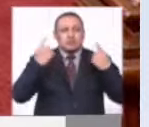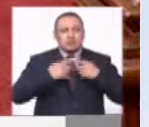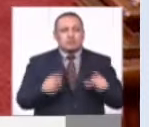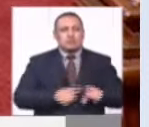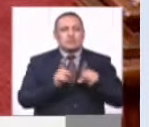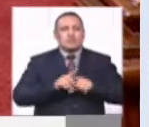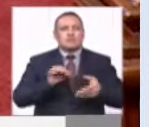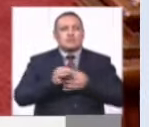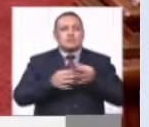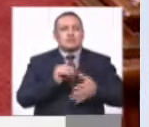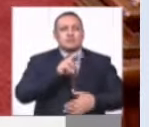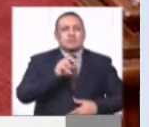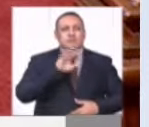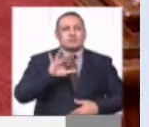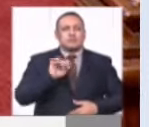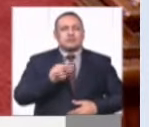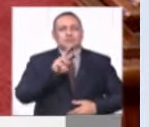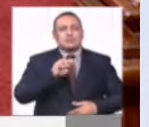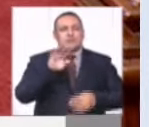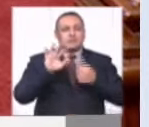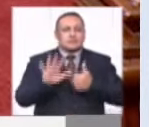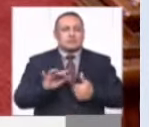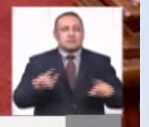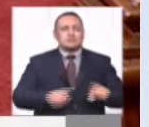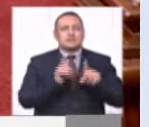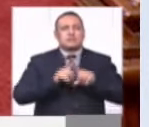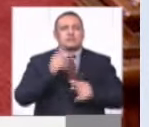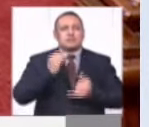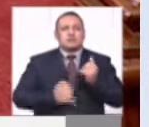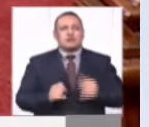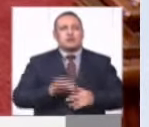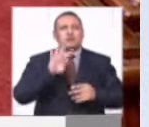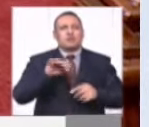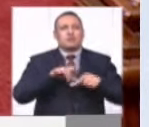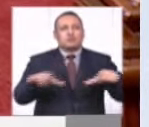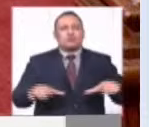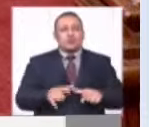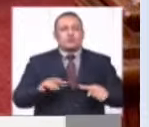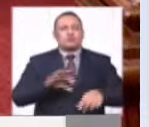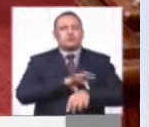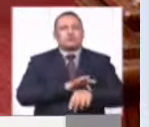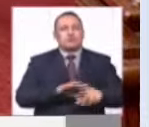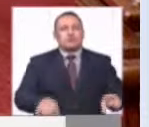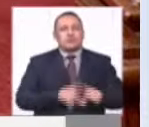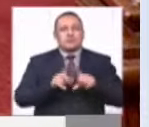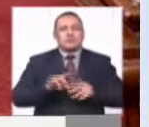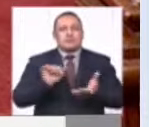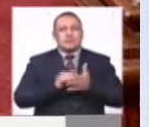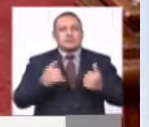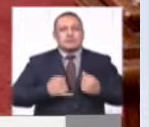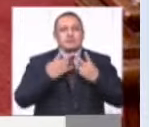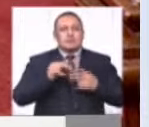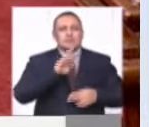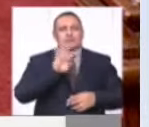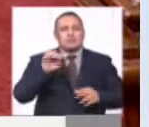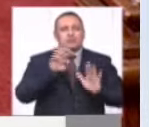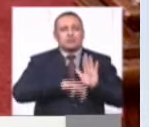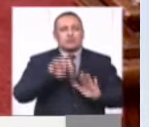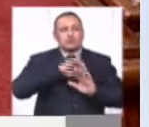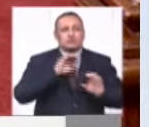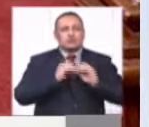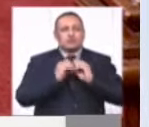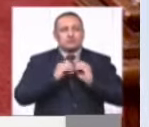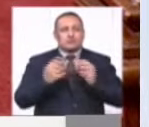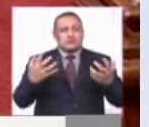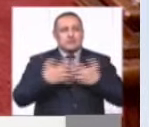me refiero al 2025 y 2026, se culminarán 4 centros de salud, además de 24 proyectos de